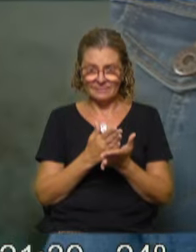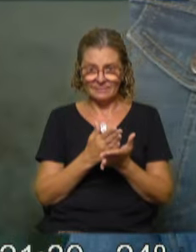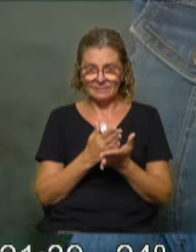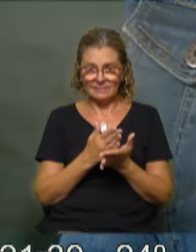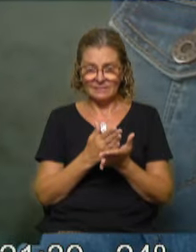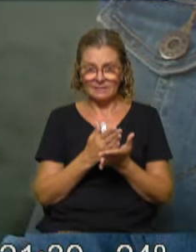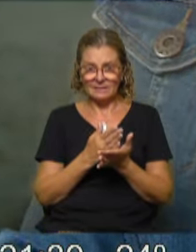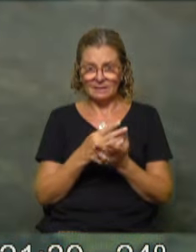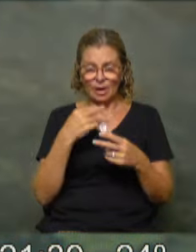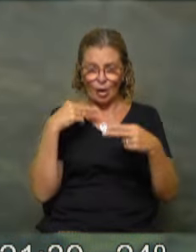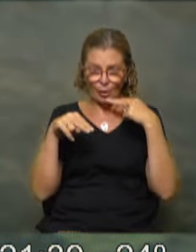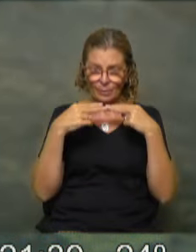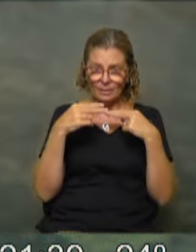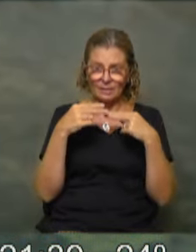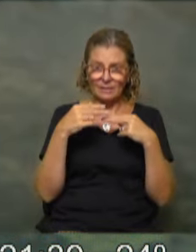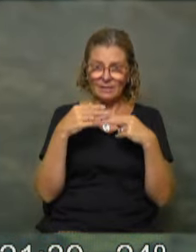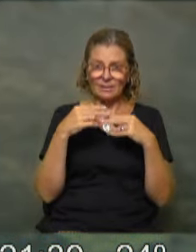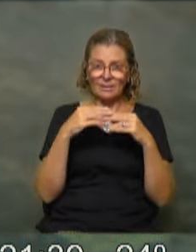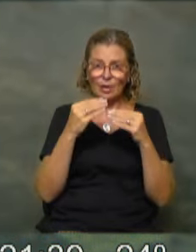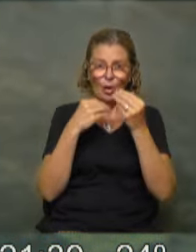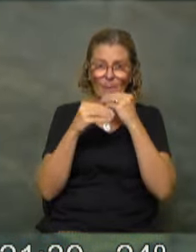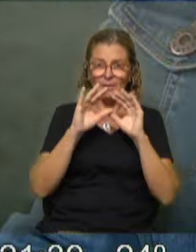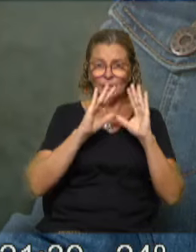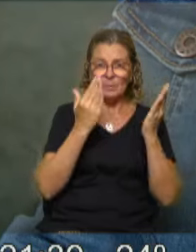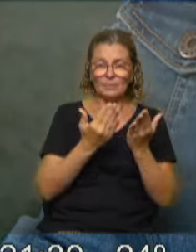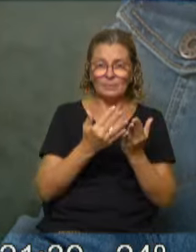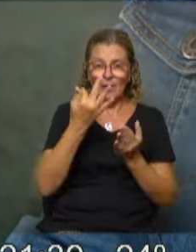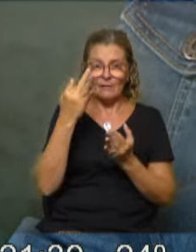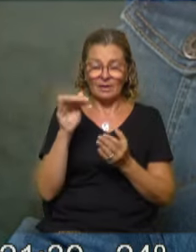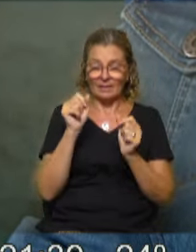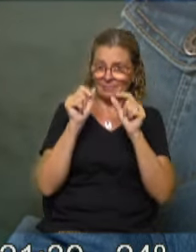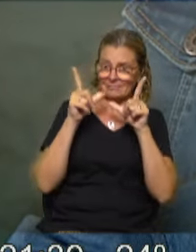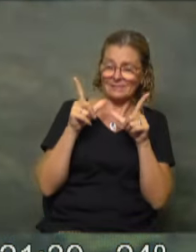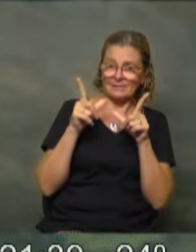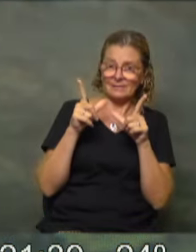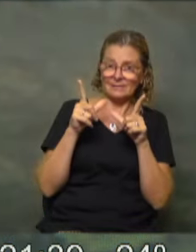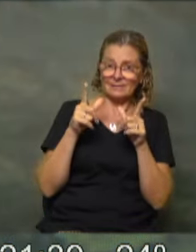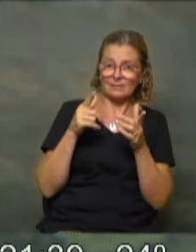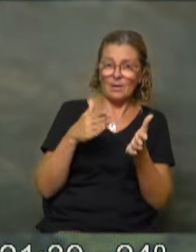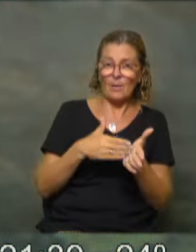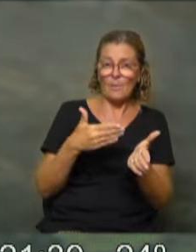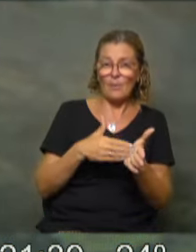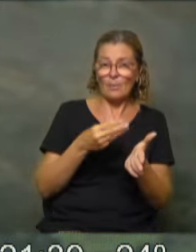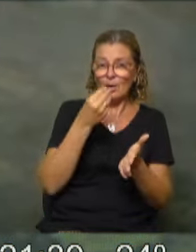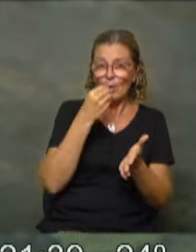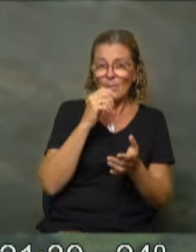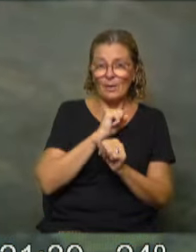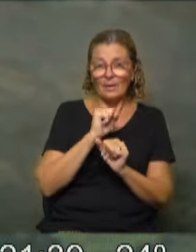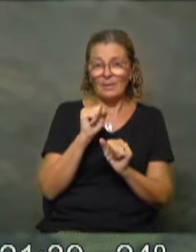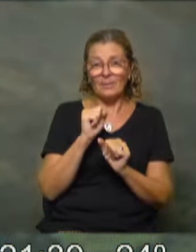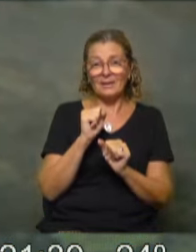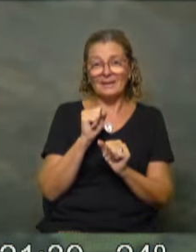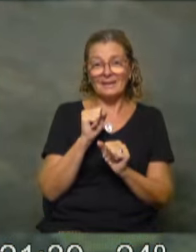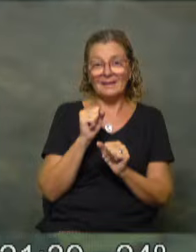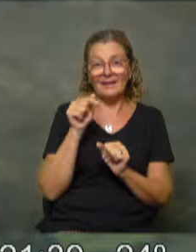bola a la gastronomía? Hay comida de todo el mundo. ¿Y qué comiste en Francia que te haya llamado la atención? Y soy pobre, como lo que puedo. Está, pero bueno,